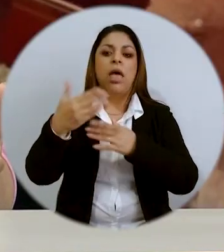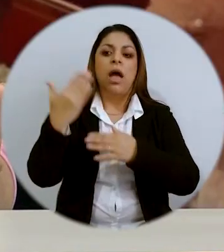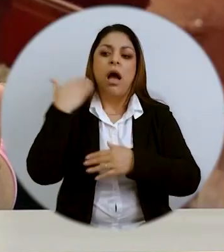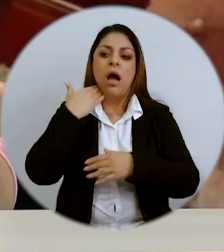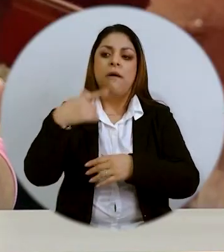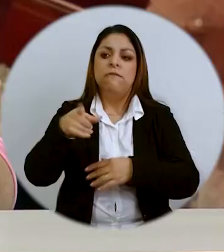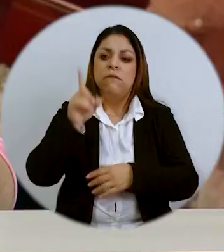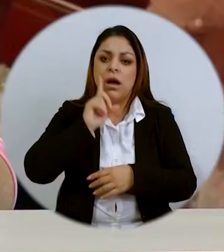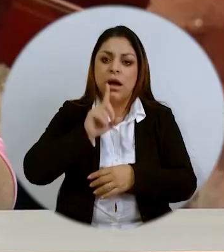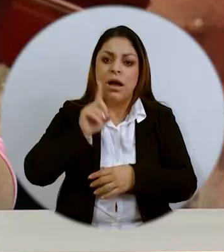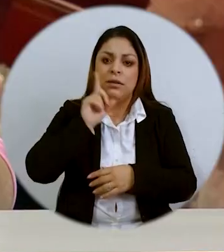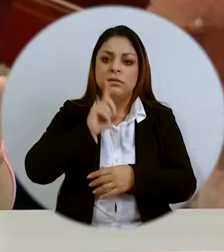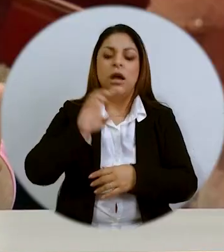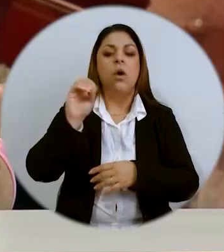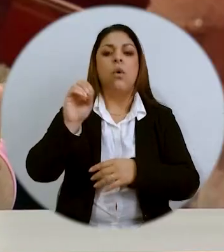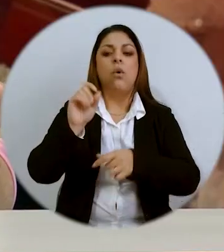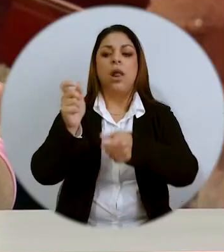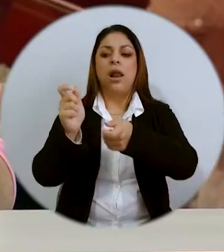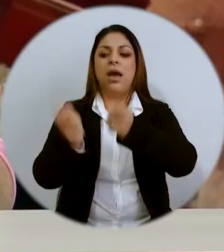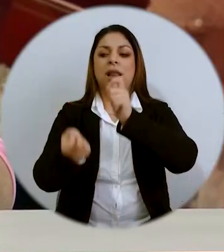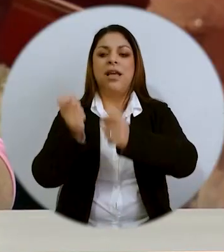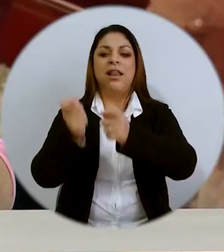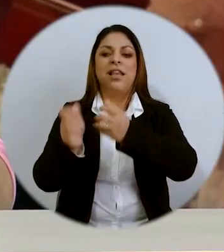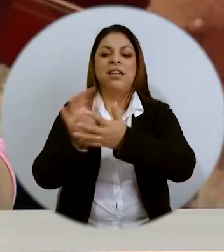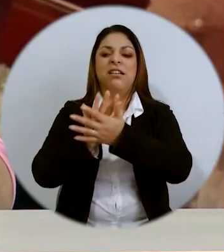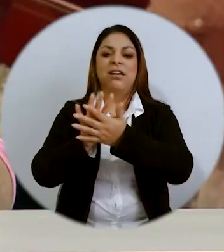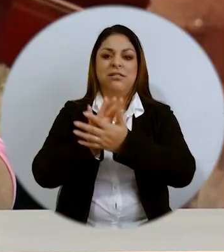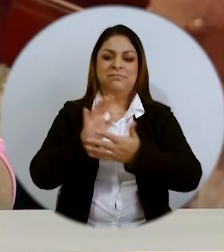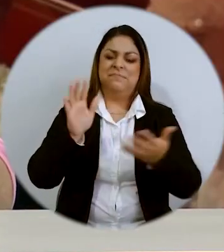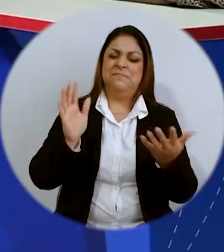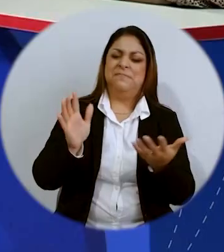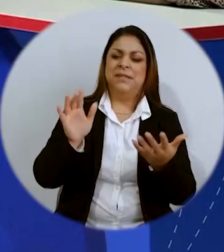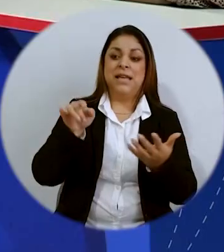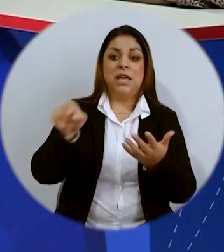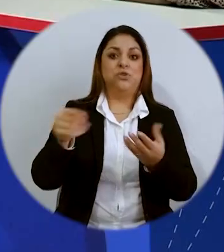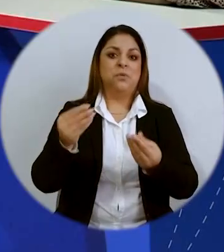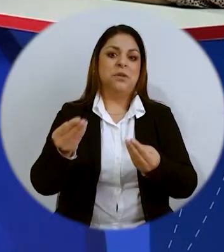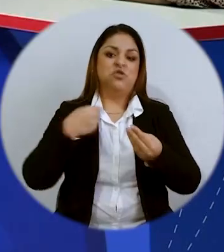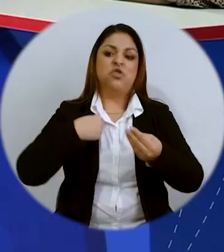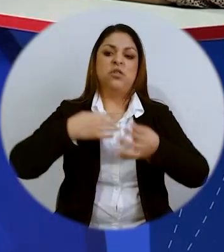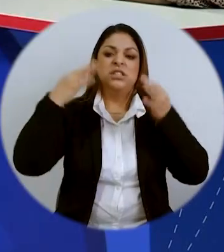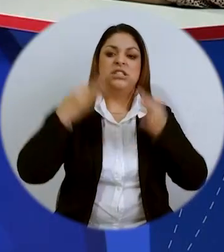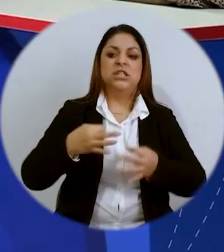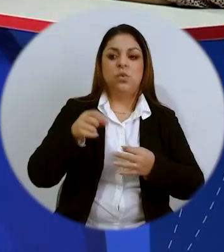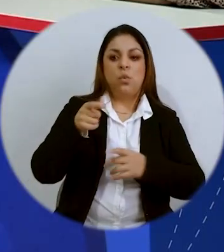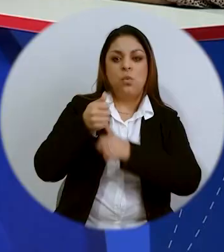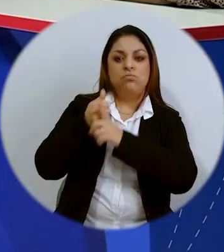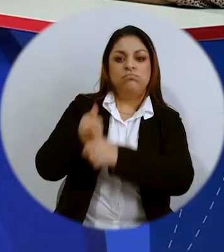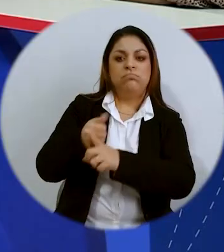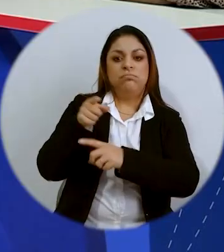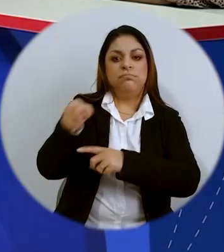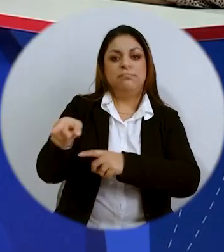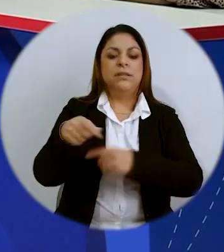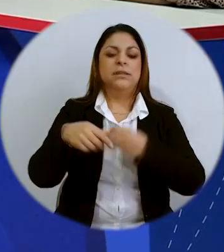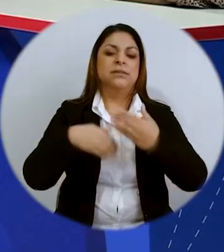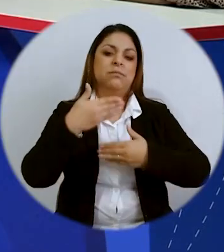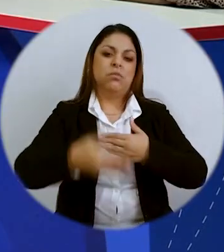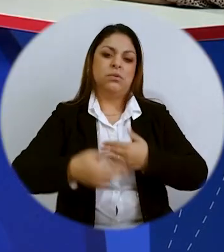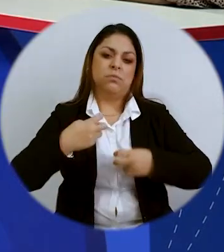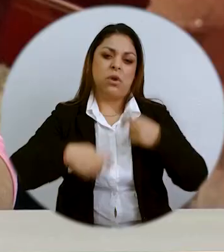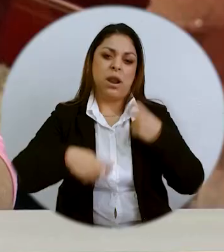falsa o que está tergiversada, eso nos va a traer muchos problemas. Entonces, ¿cómo